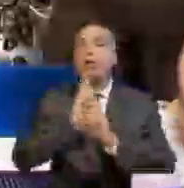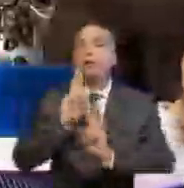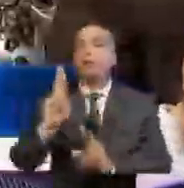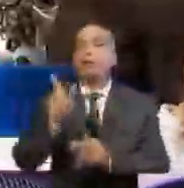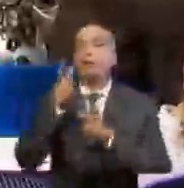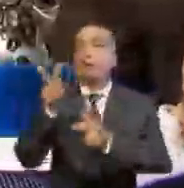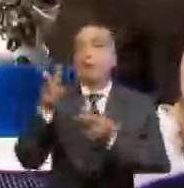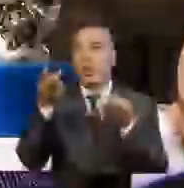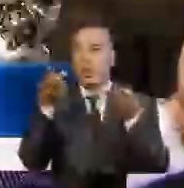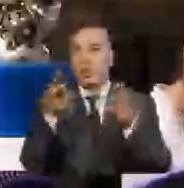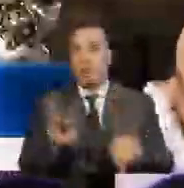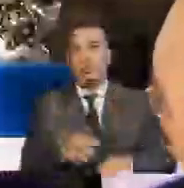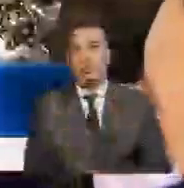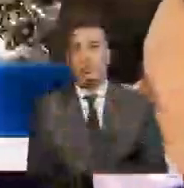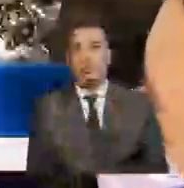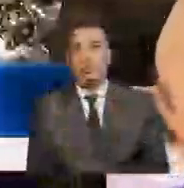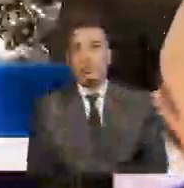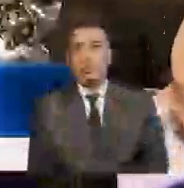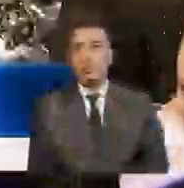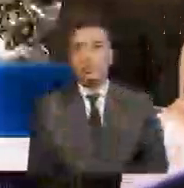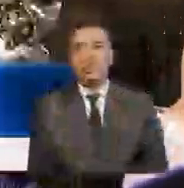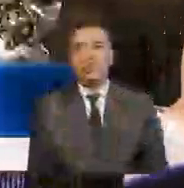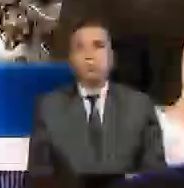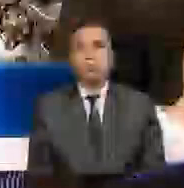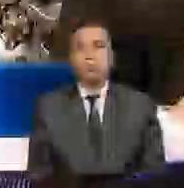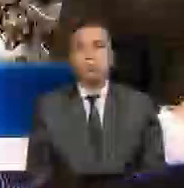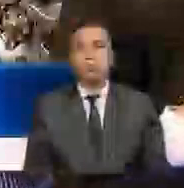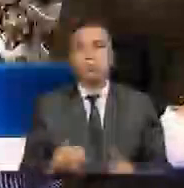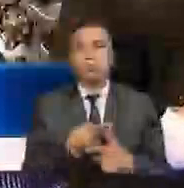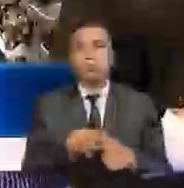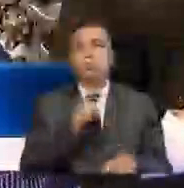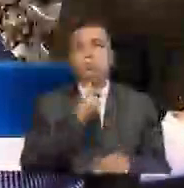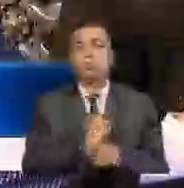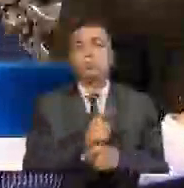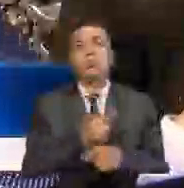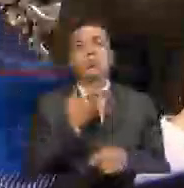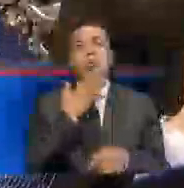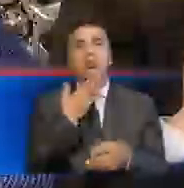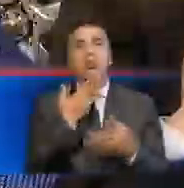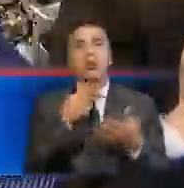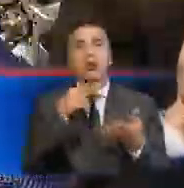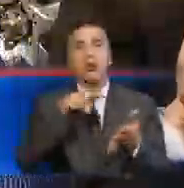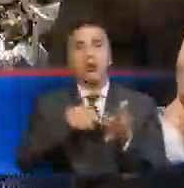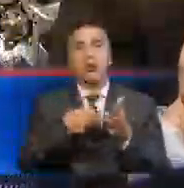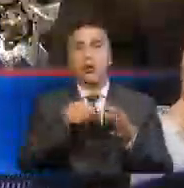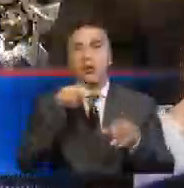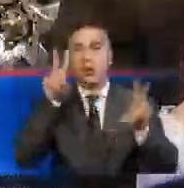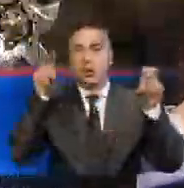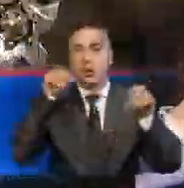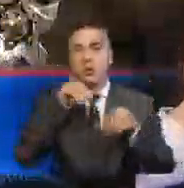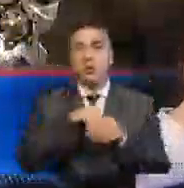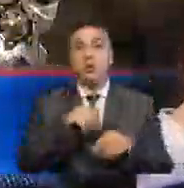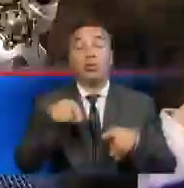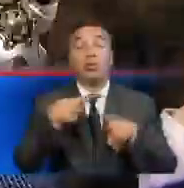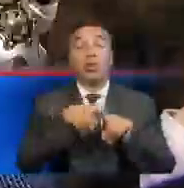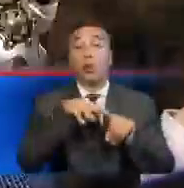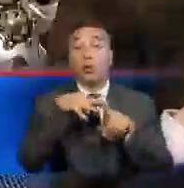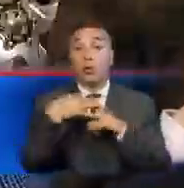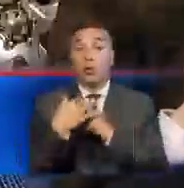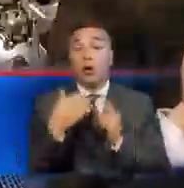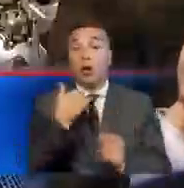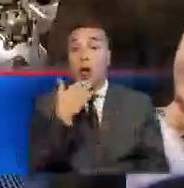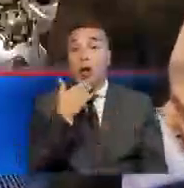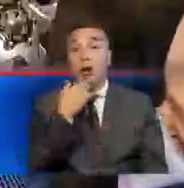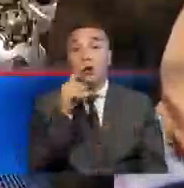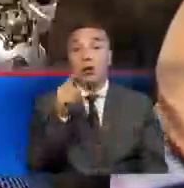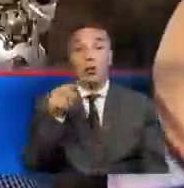que responder. El uso proporcional de las fuerzas. Así es, así es. ¿Cómo se va a normar eso? Bueno, cuando las circunstancias